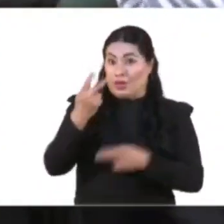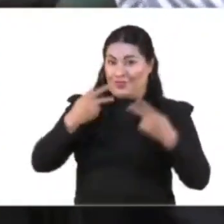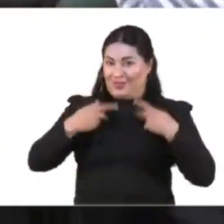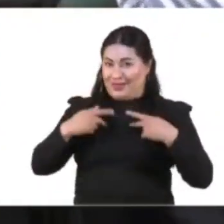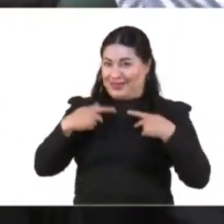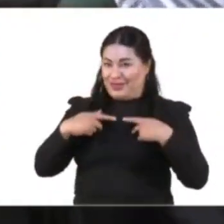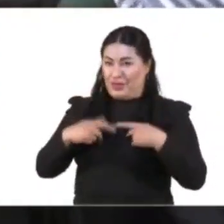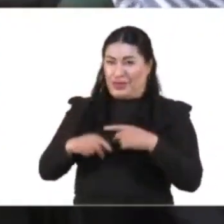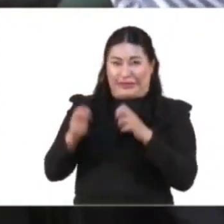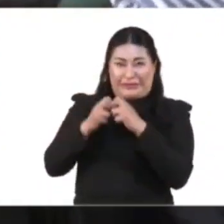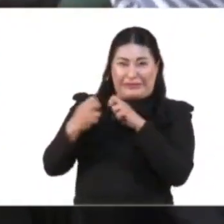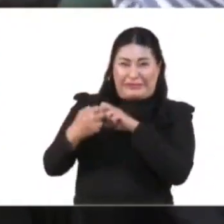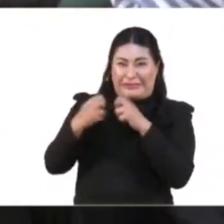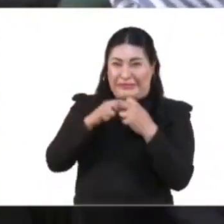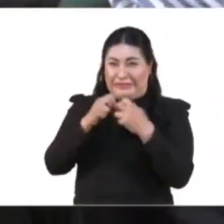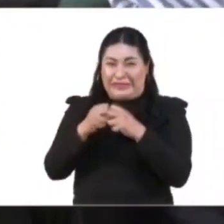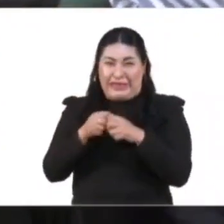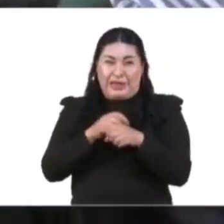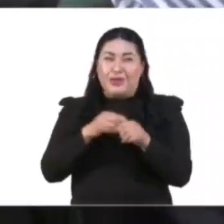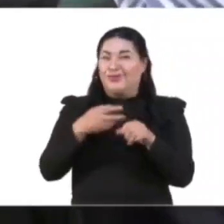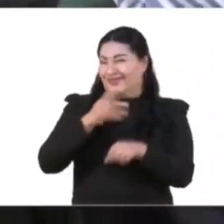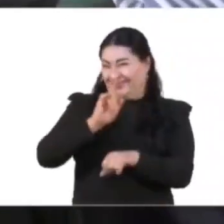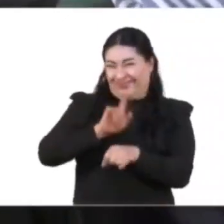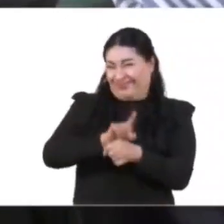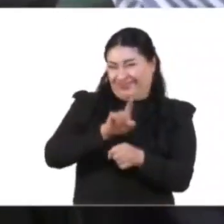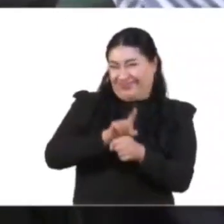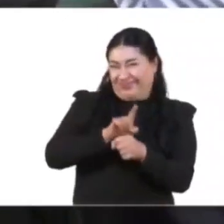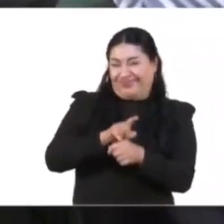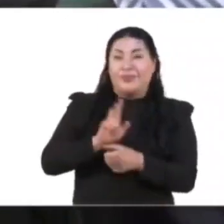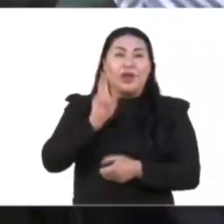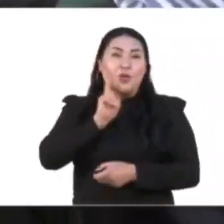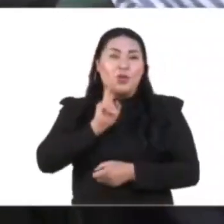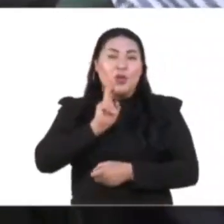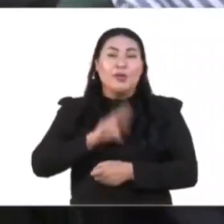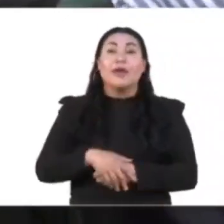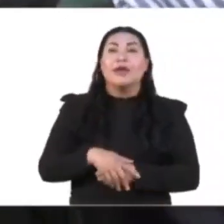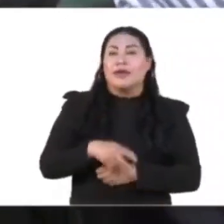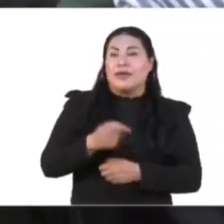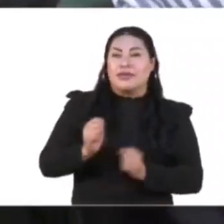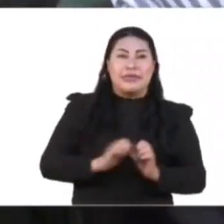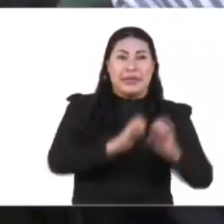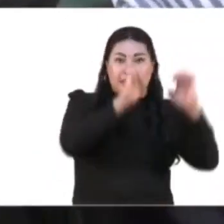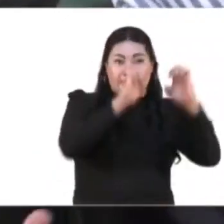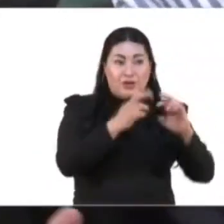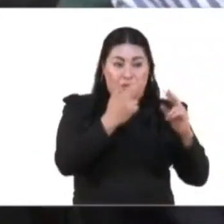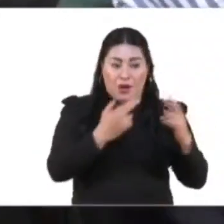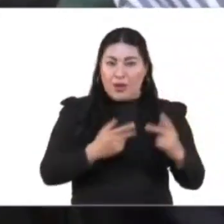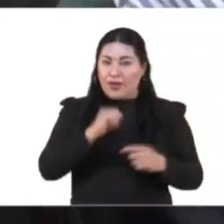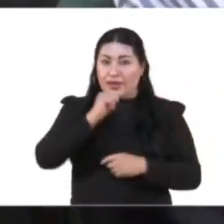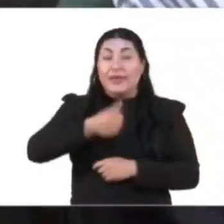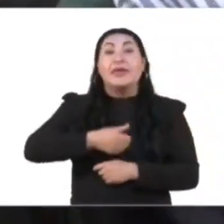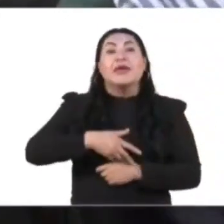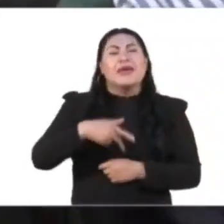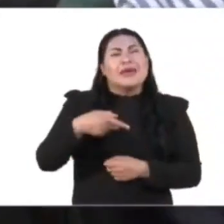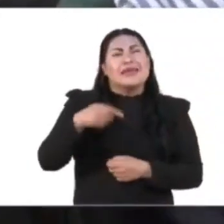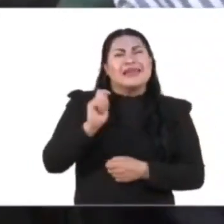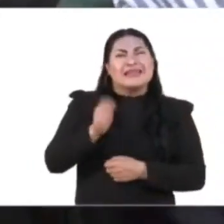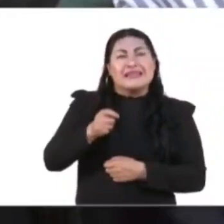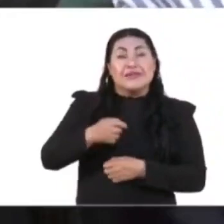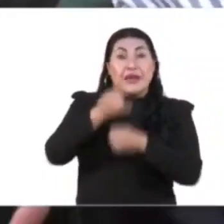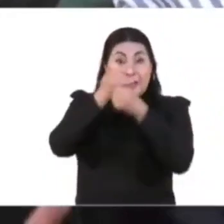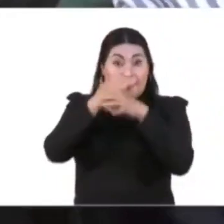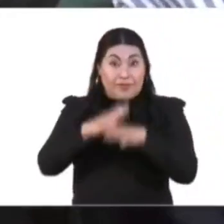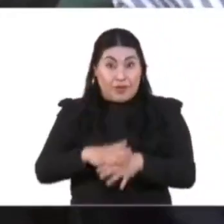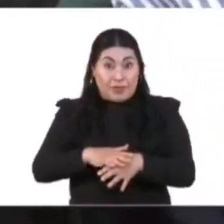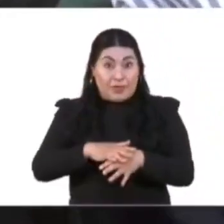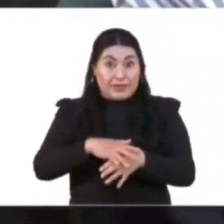se descarta en esta ocasión caídas como también ha ocurrido en otros. Esto, doctor, hablaría también que hubo una información adecuada a la